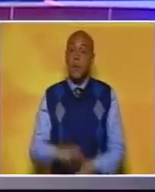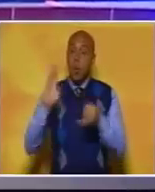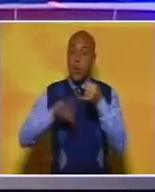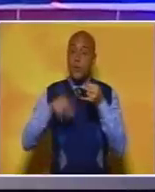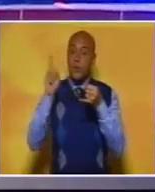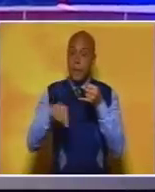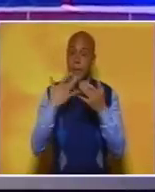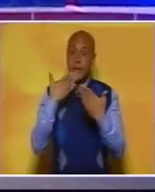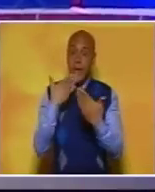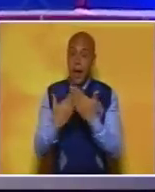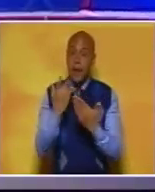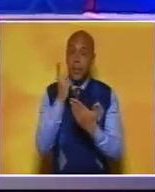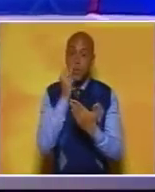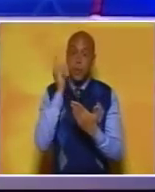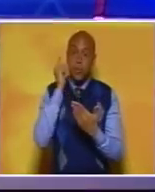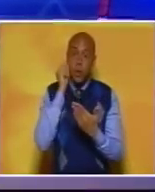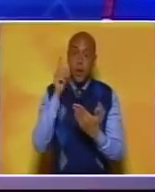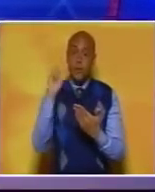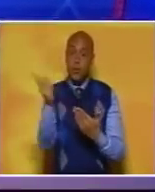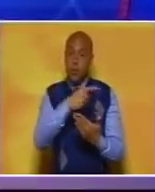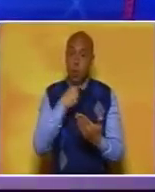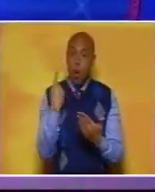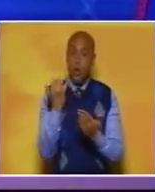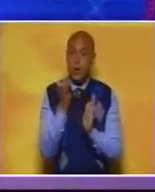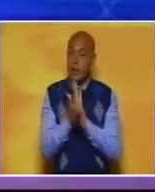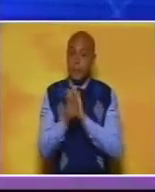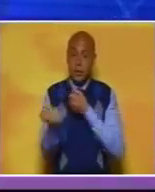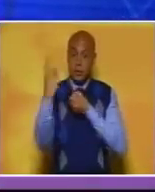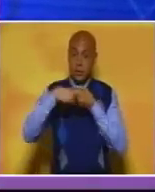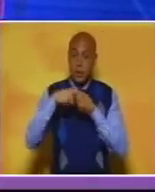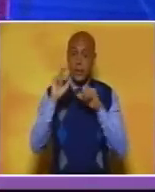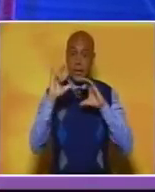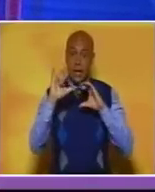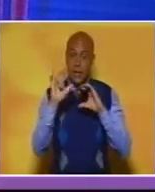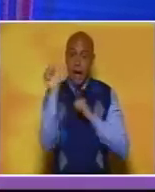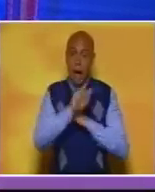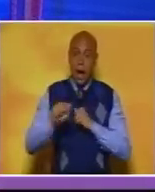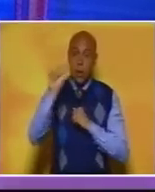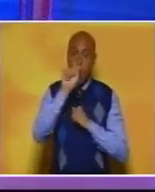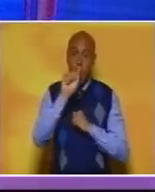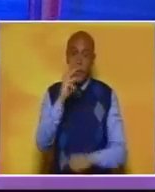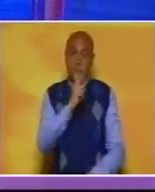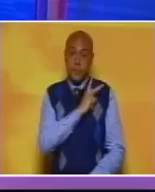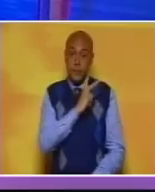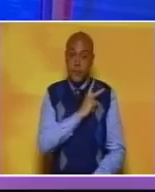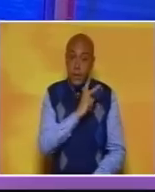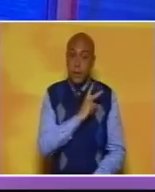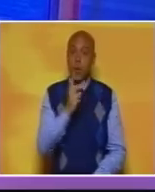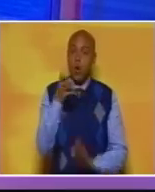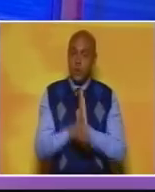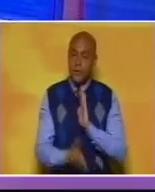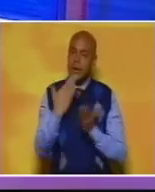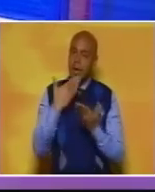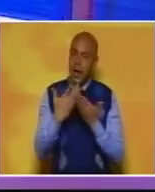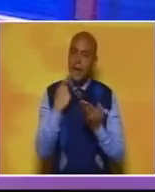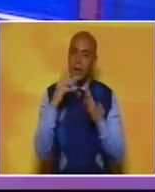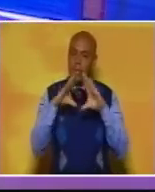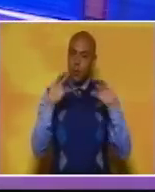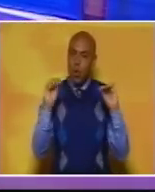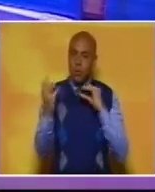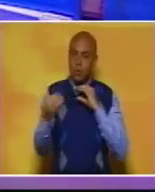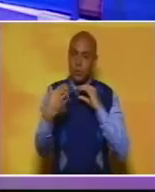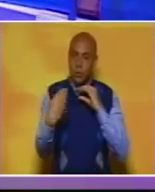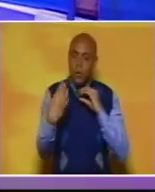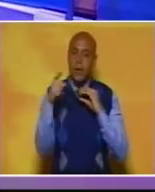Cerramos dándoles las gracias a todas esas personas que se conectan con nosotros a través del Instagram @NoticieroVenevisión y gracias por todos sus comentarios. Con esto llegamos